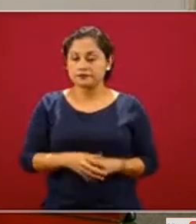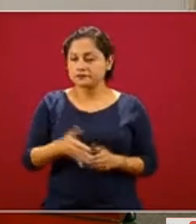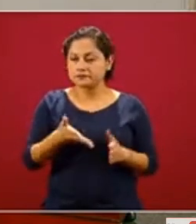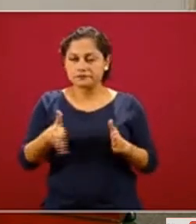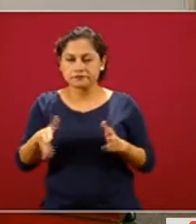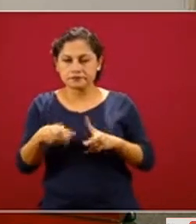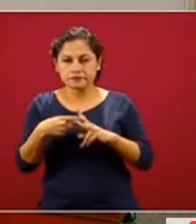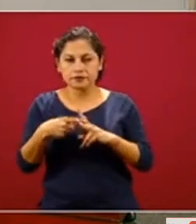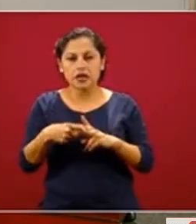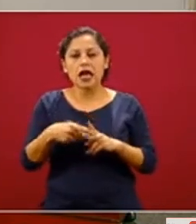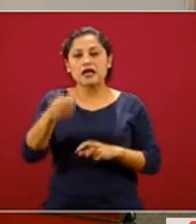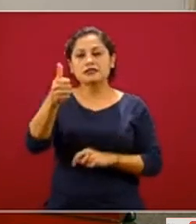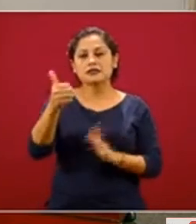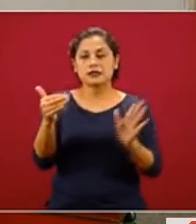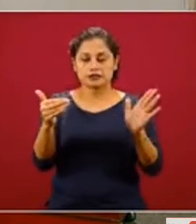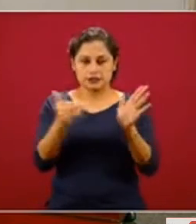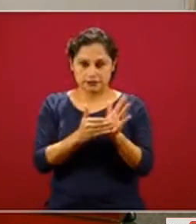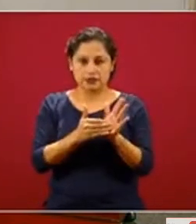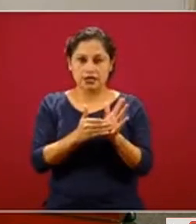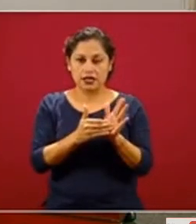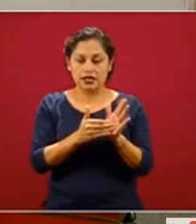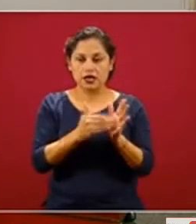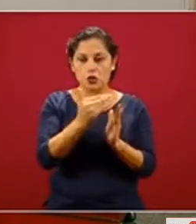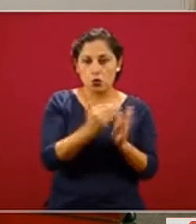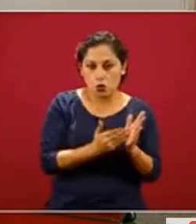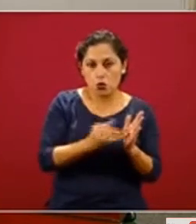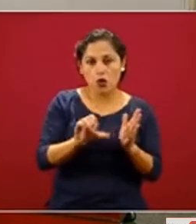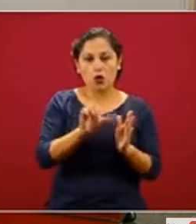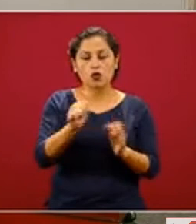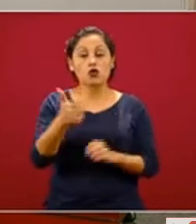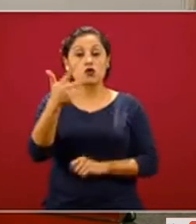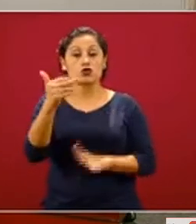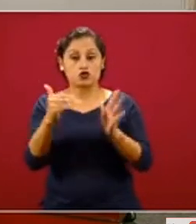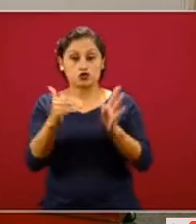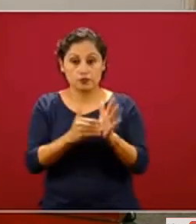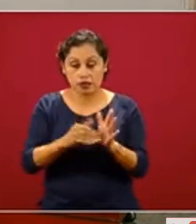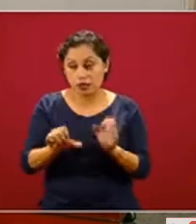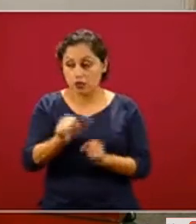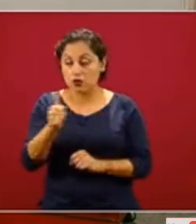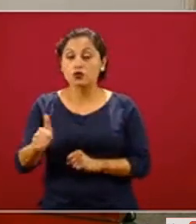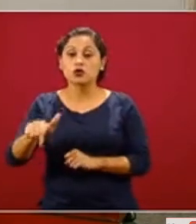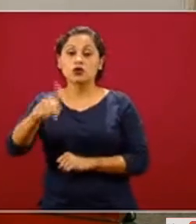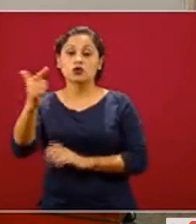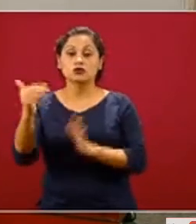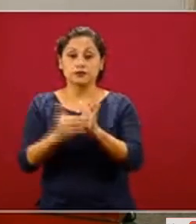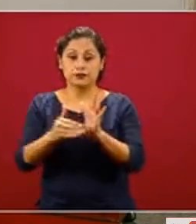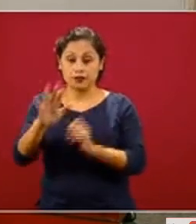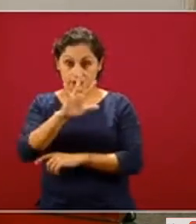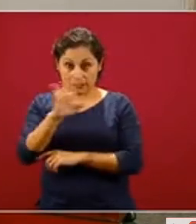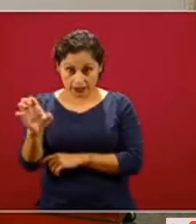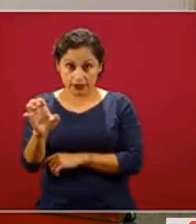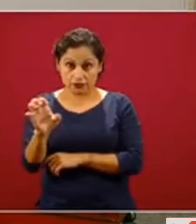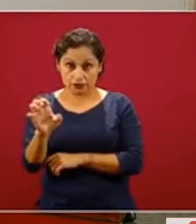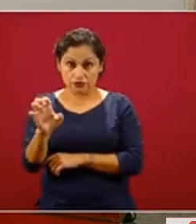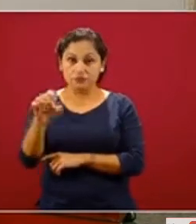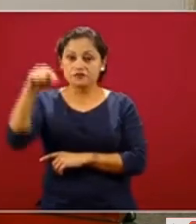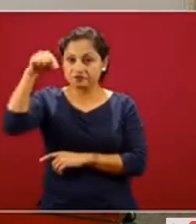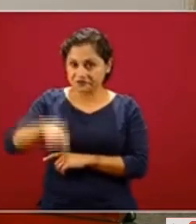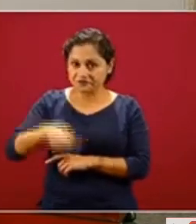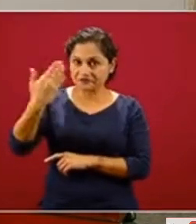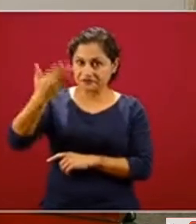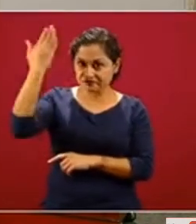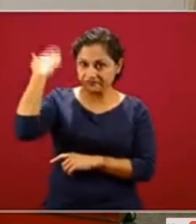era 6,000, otro escenario era 8,000, otro era 12,500, que lo presentamos en una conferencia de prensa